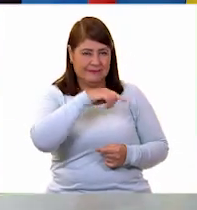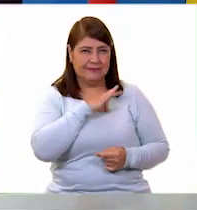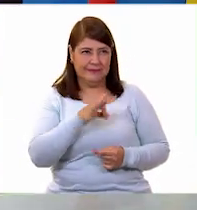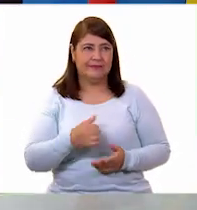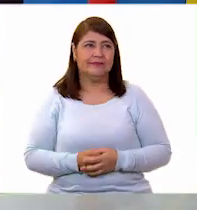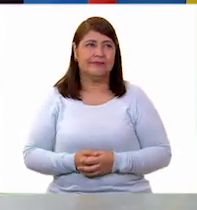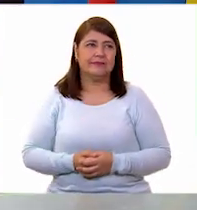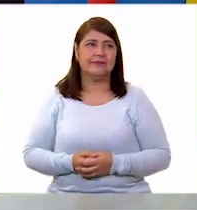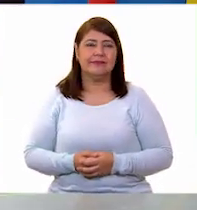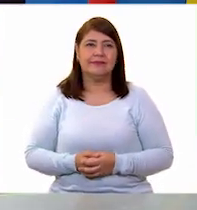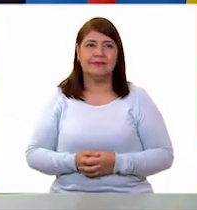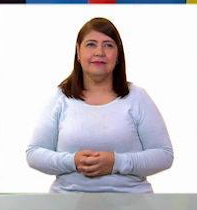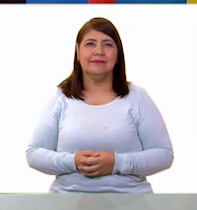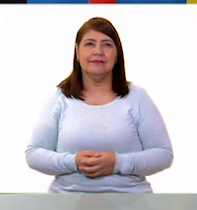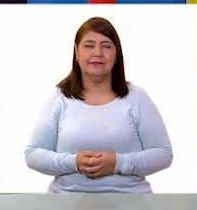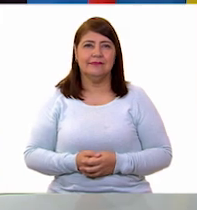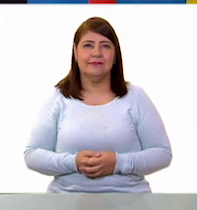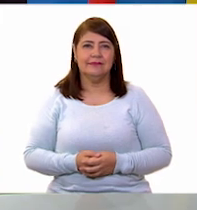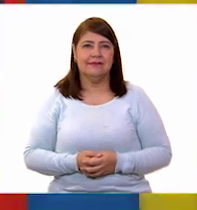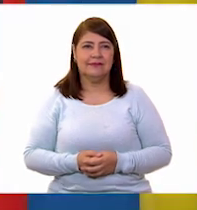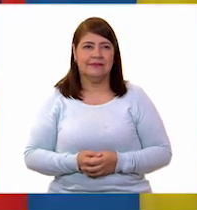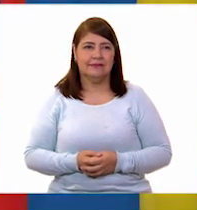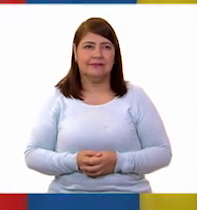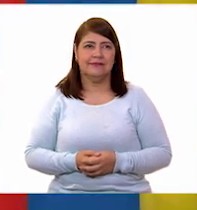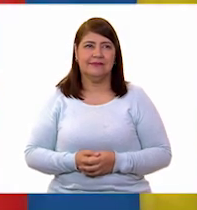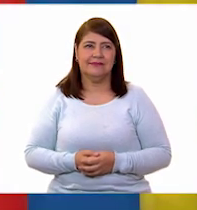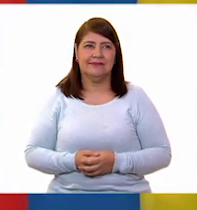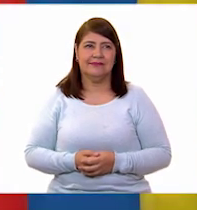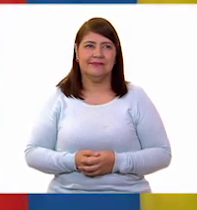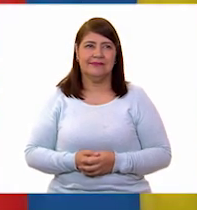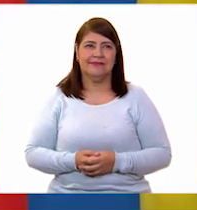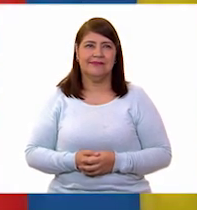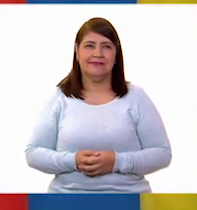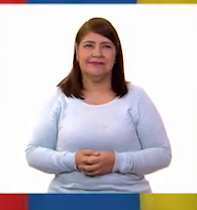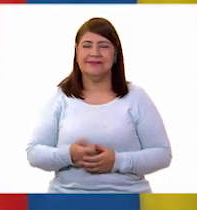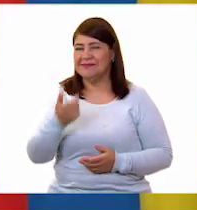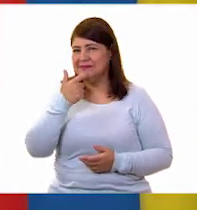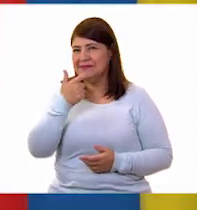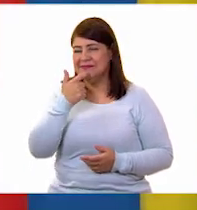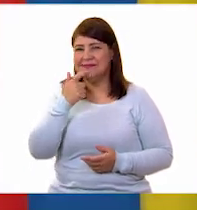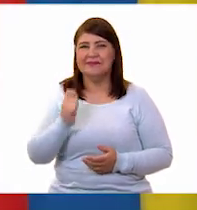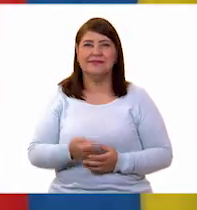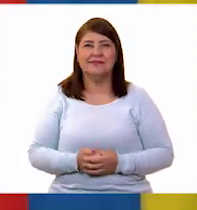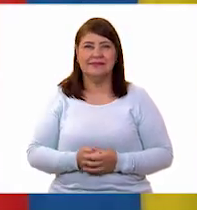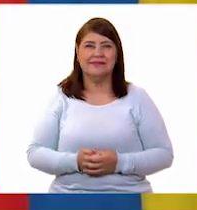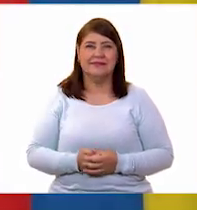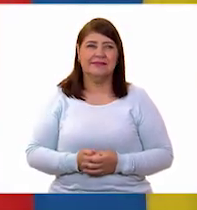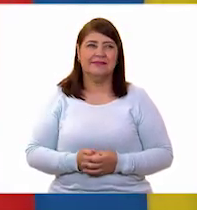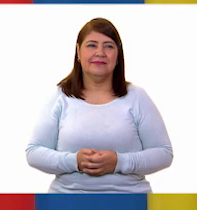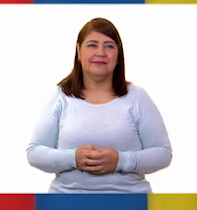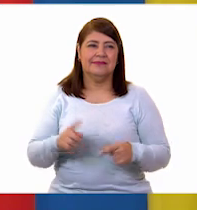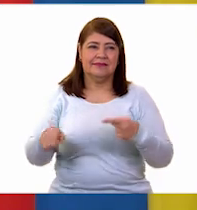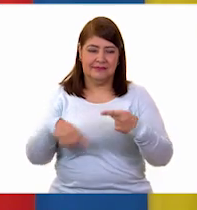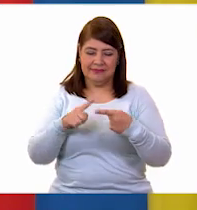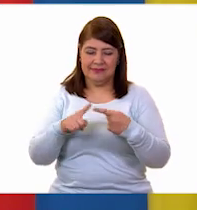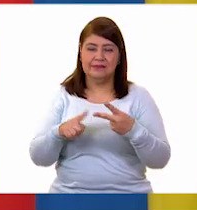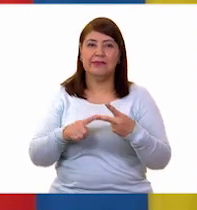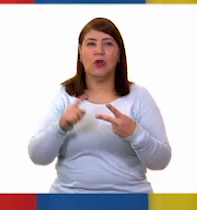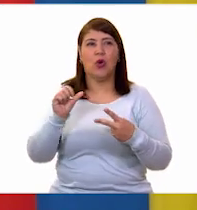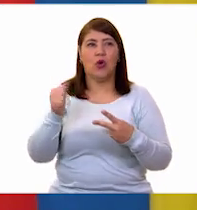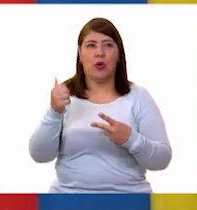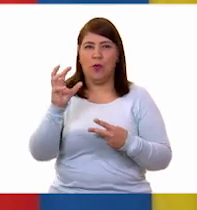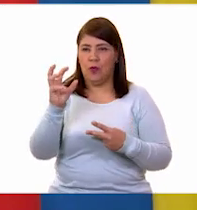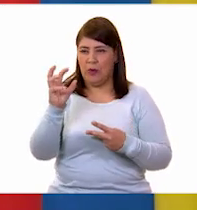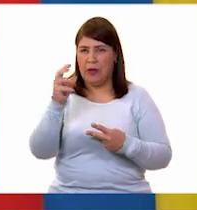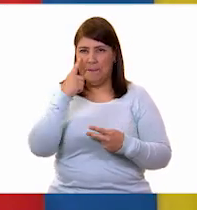bien. Y además, utilizaremos una esfera pequeña, que aquí ya la